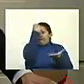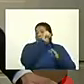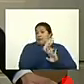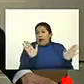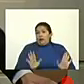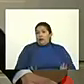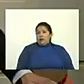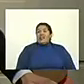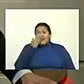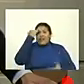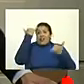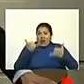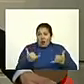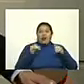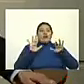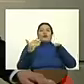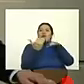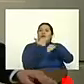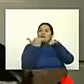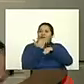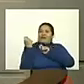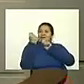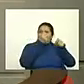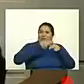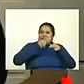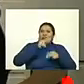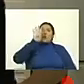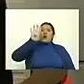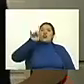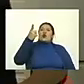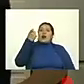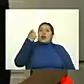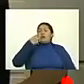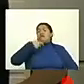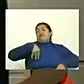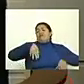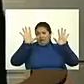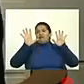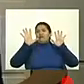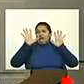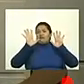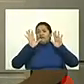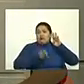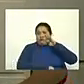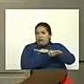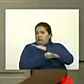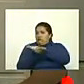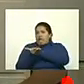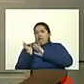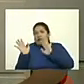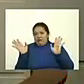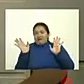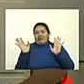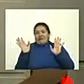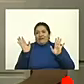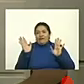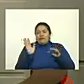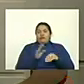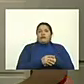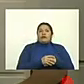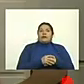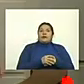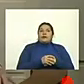llaman 4G, que permite este tipo de fraude delictual, obviamente.